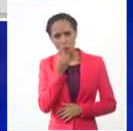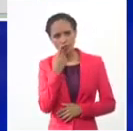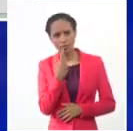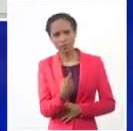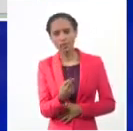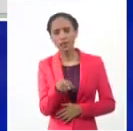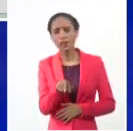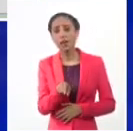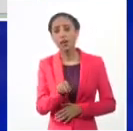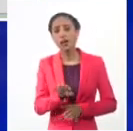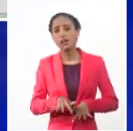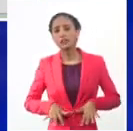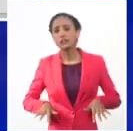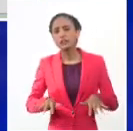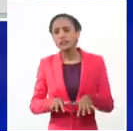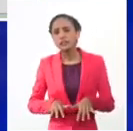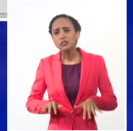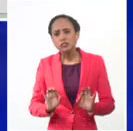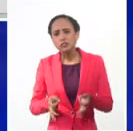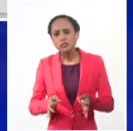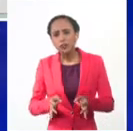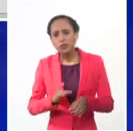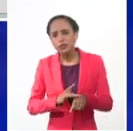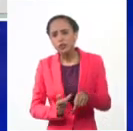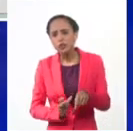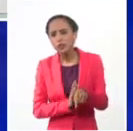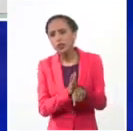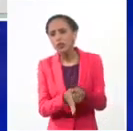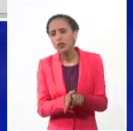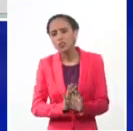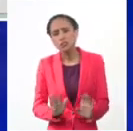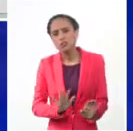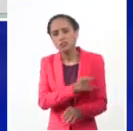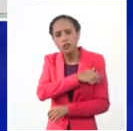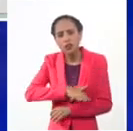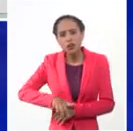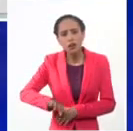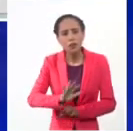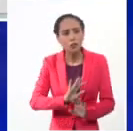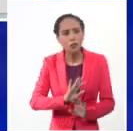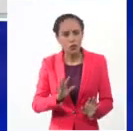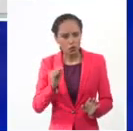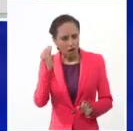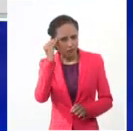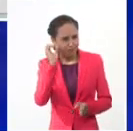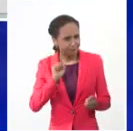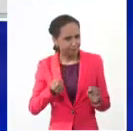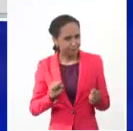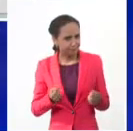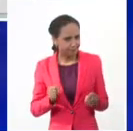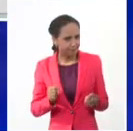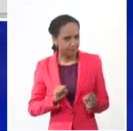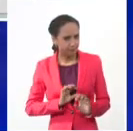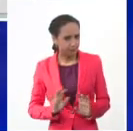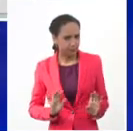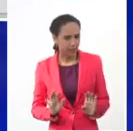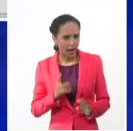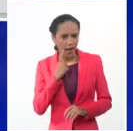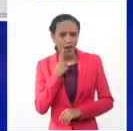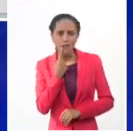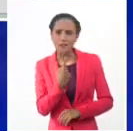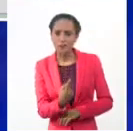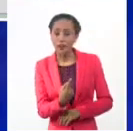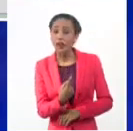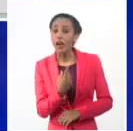cuál fue el comportamiento de la pandemia, que creo que ya nuestra población lo domina muy bien. Cómo nosotros a